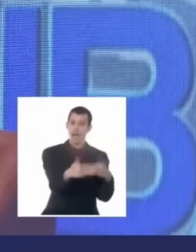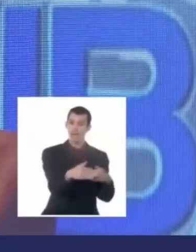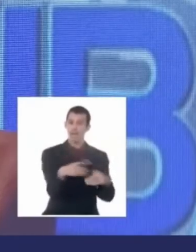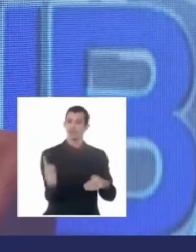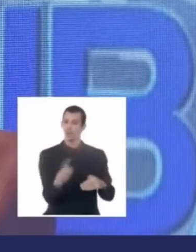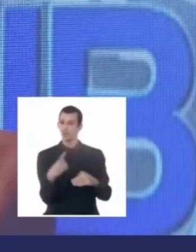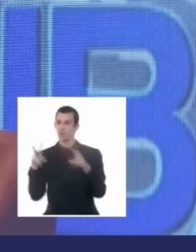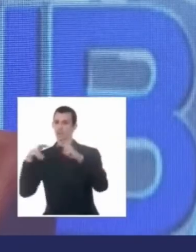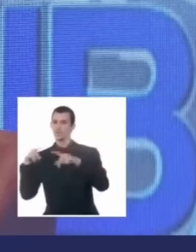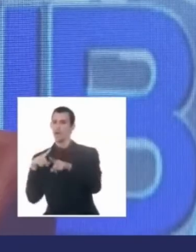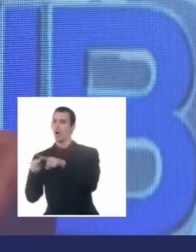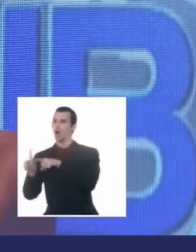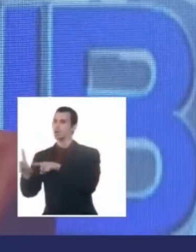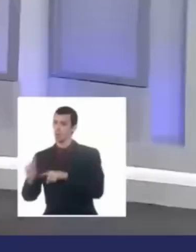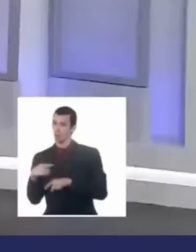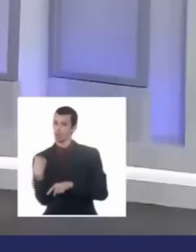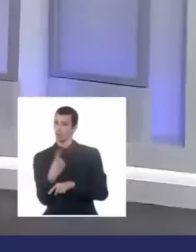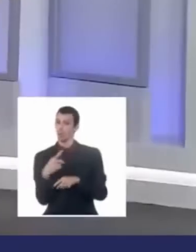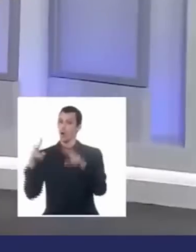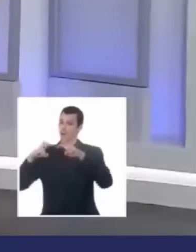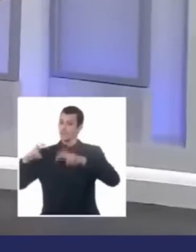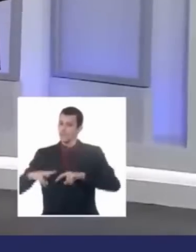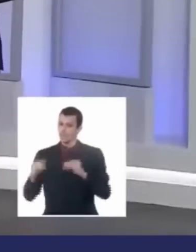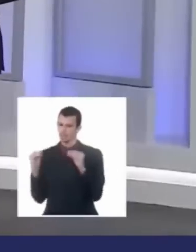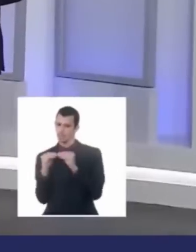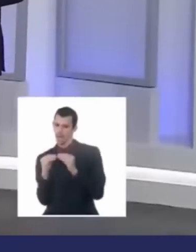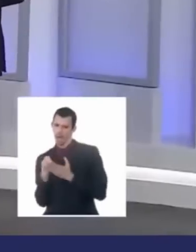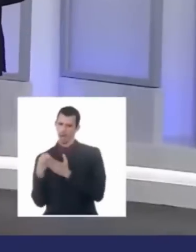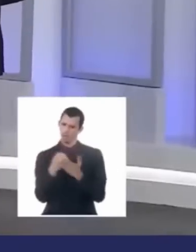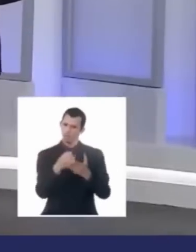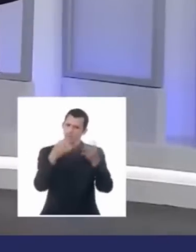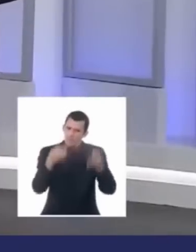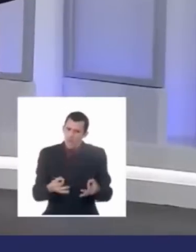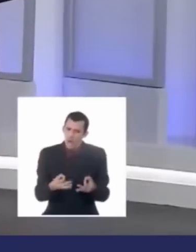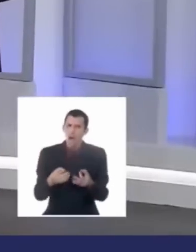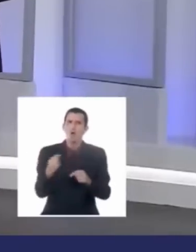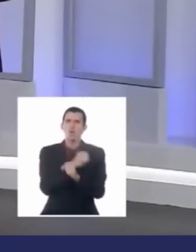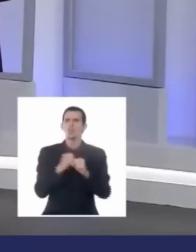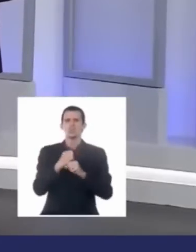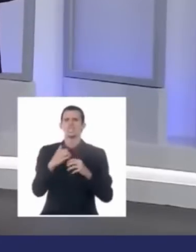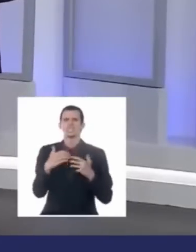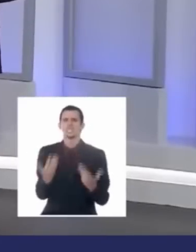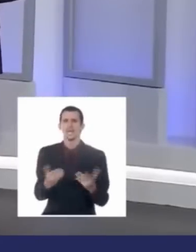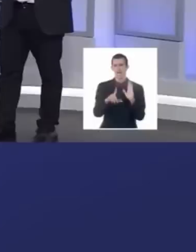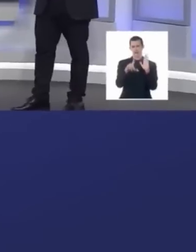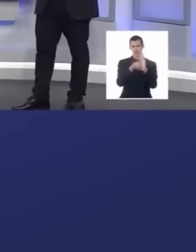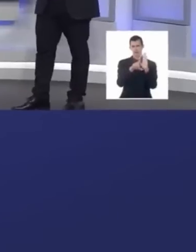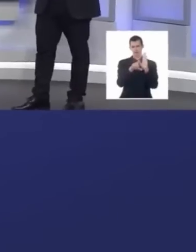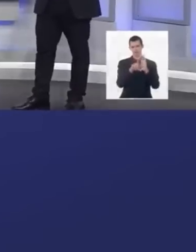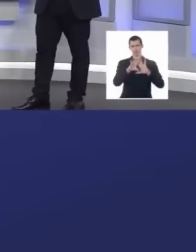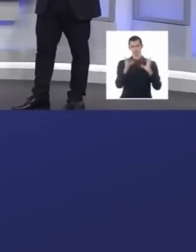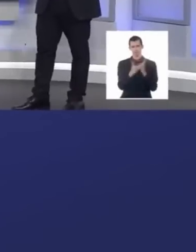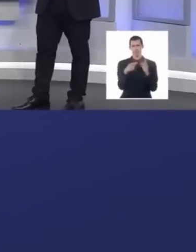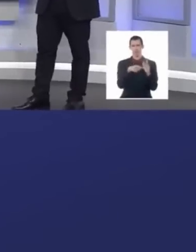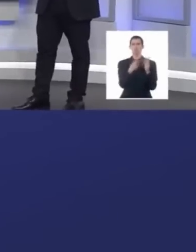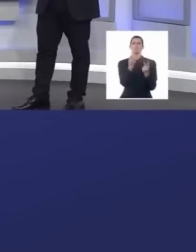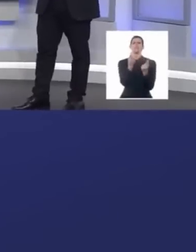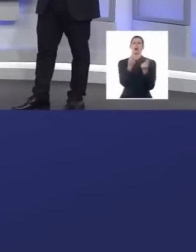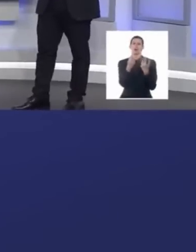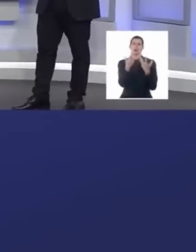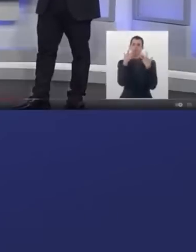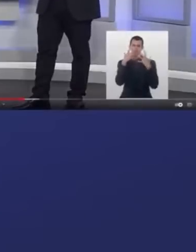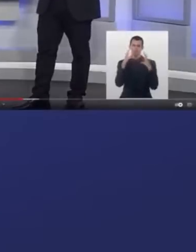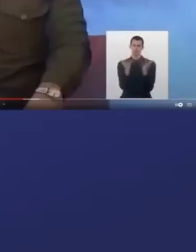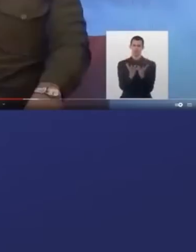de la Fiscalía de los tribunales en el caso del dti que es la parte que que no se ve Cuál es la participación que Humberto